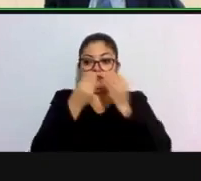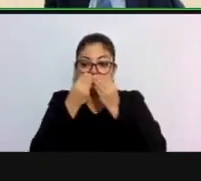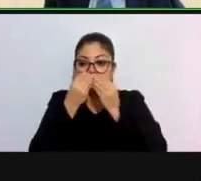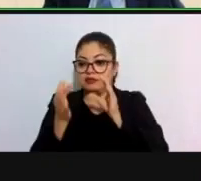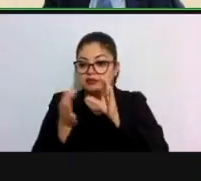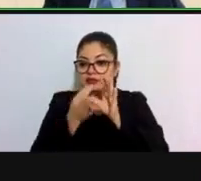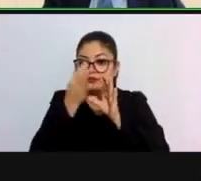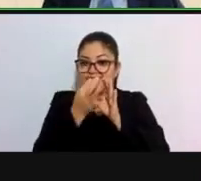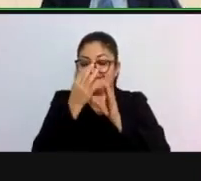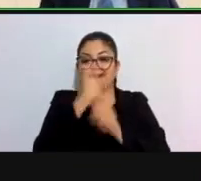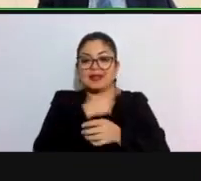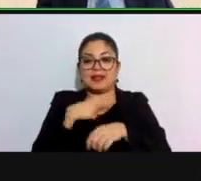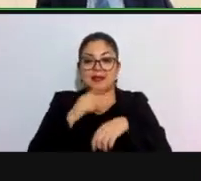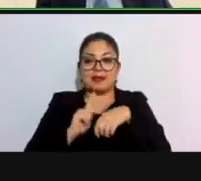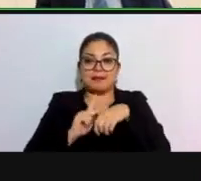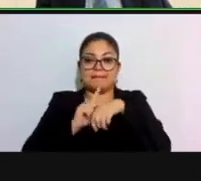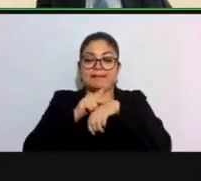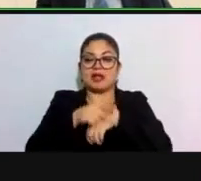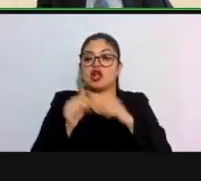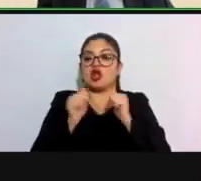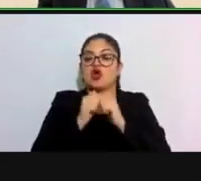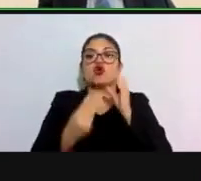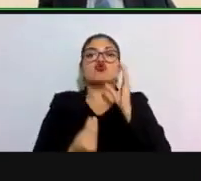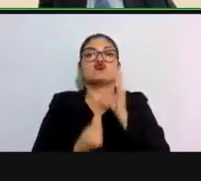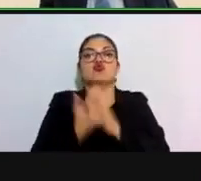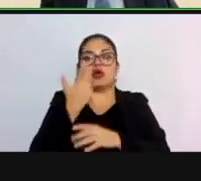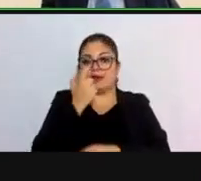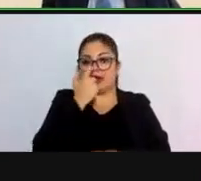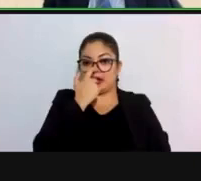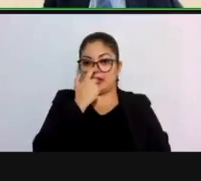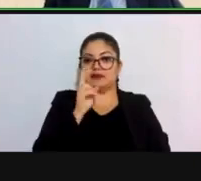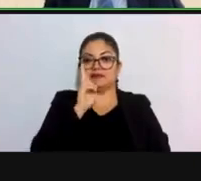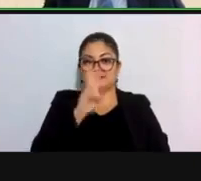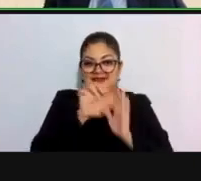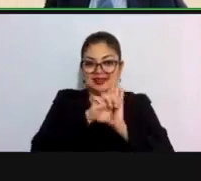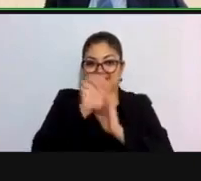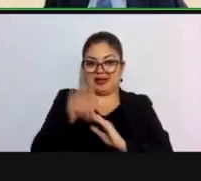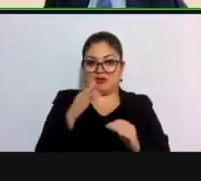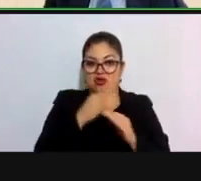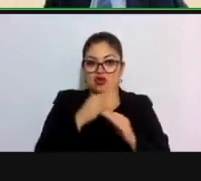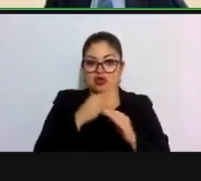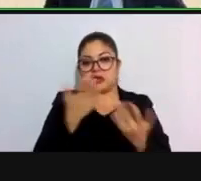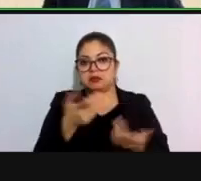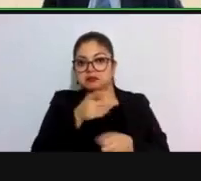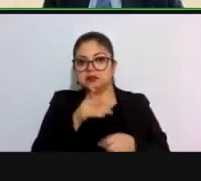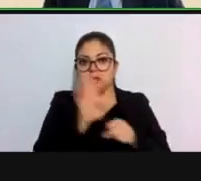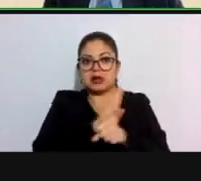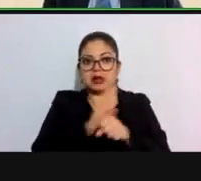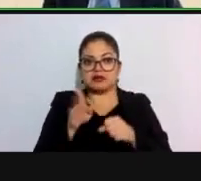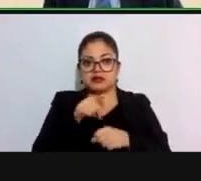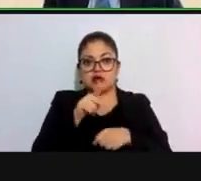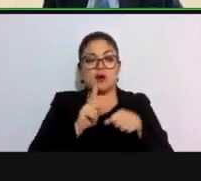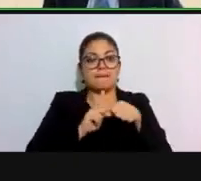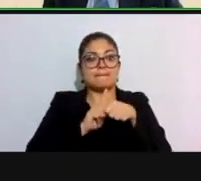reconstruir una nariz nueva. Tiene, como vemos en este caso, la ventaja de que la piel tiene características y